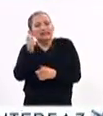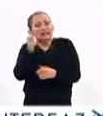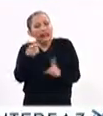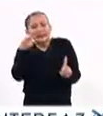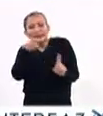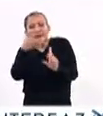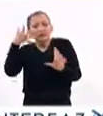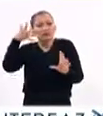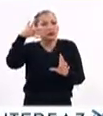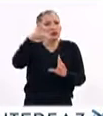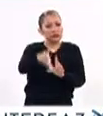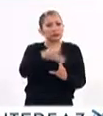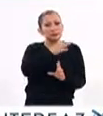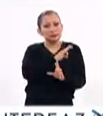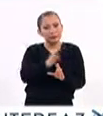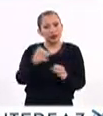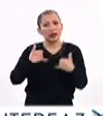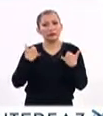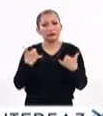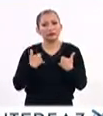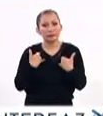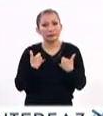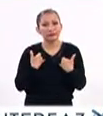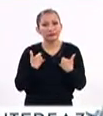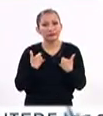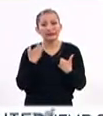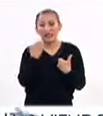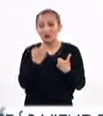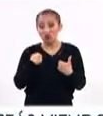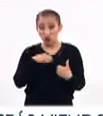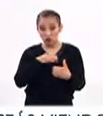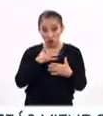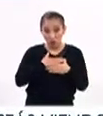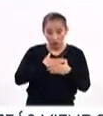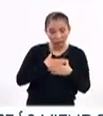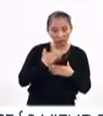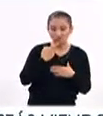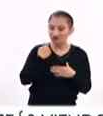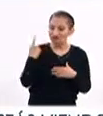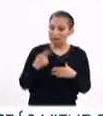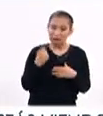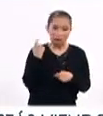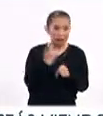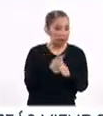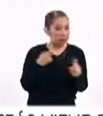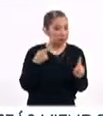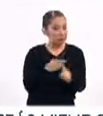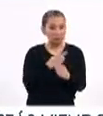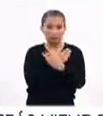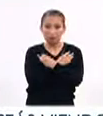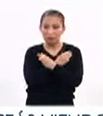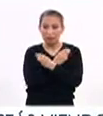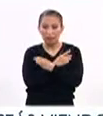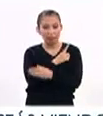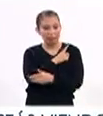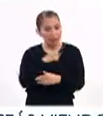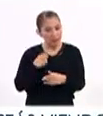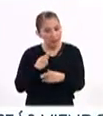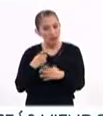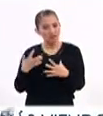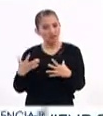de futuro que pueden tener los jóvenes es para nosotros un imperativo moral que